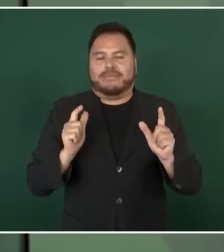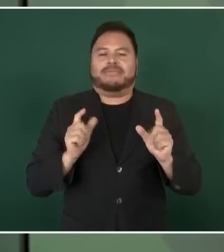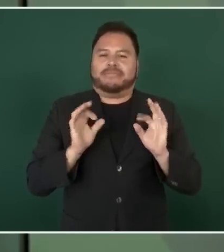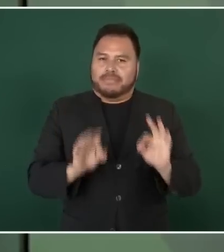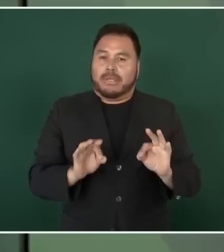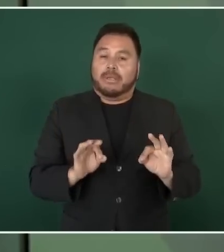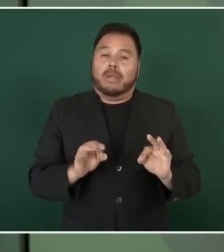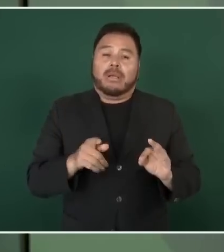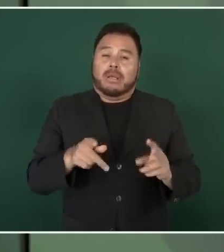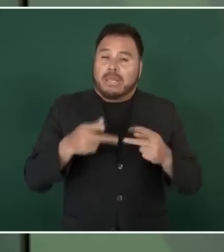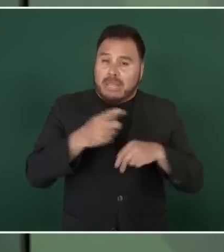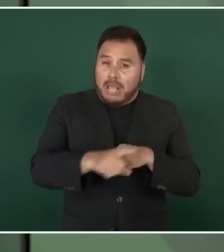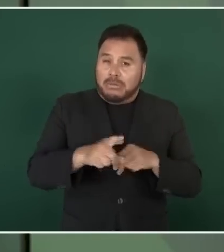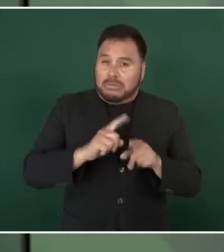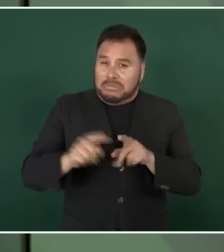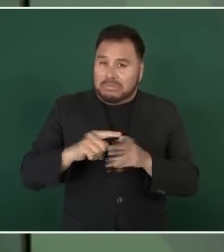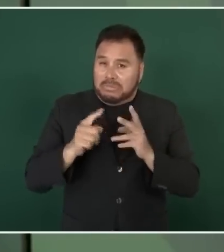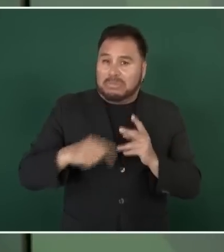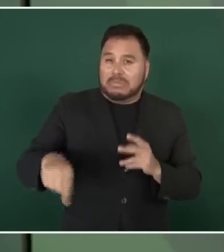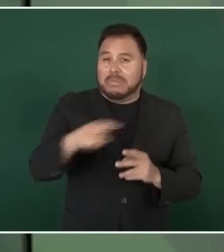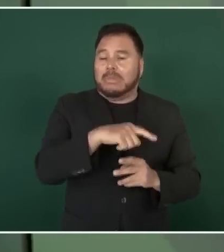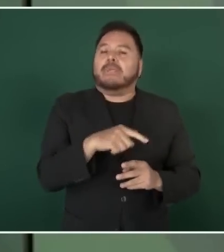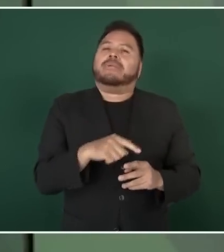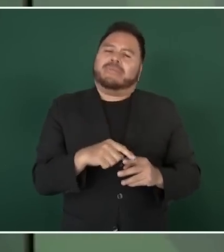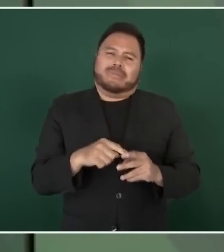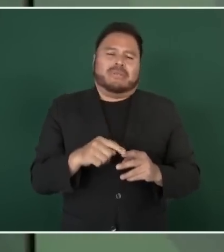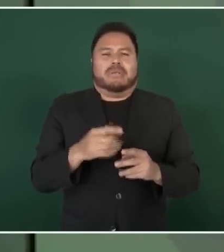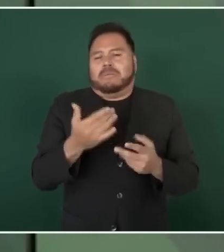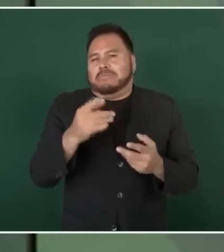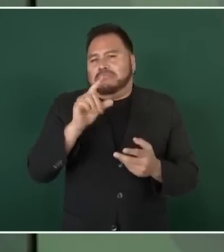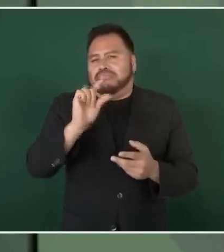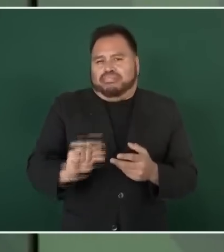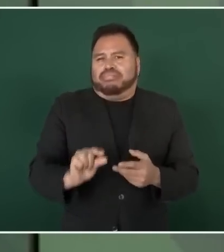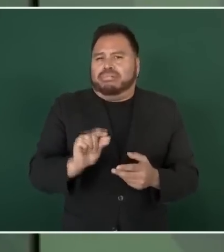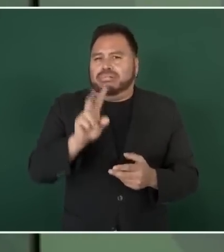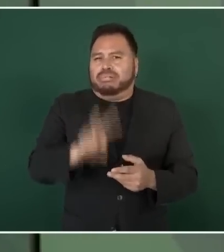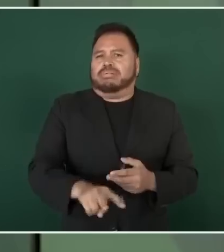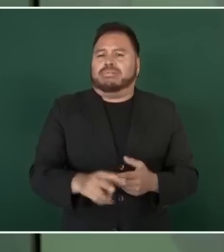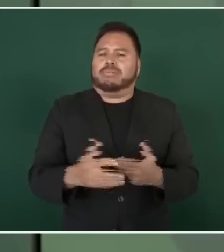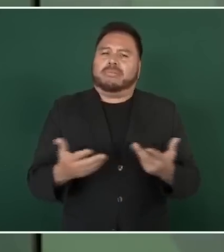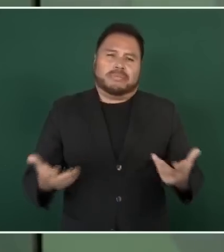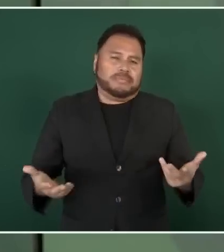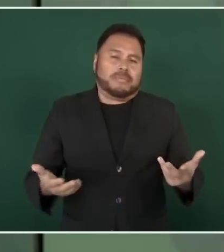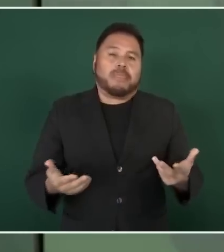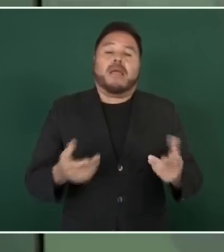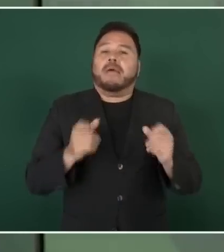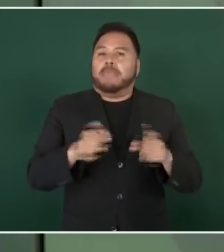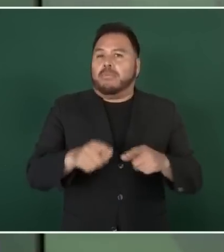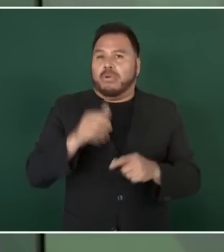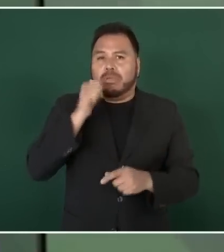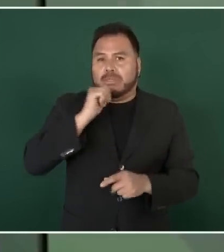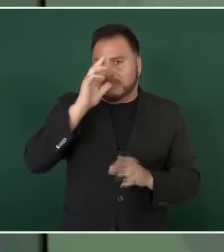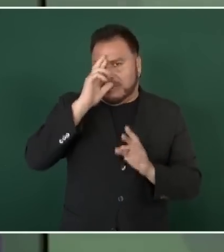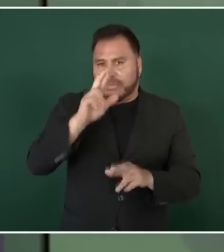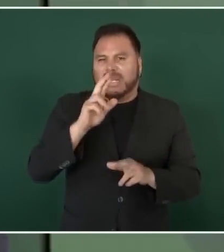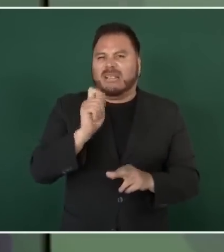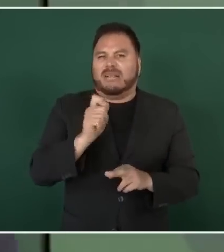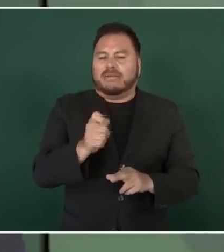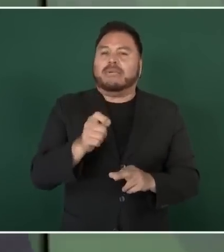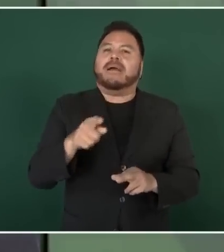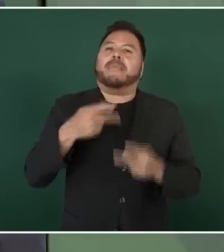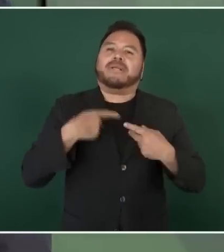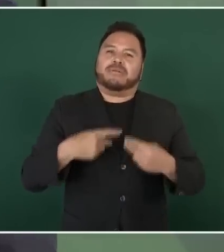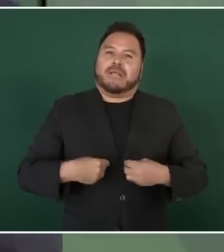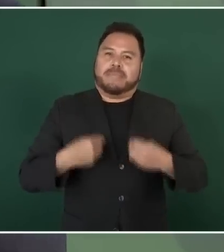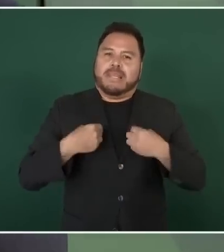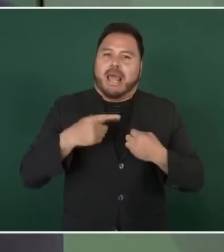activos productivos fueron mínimos. Se respetaron la vida